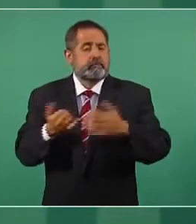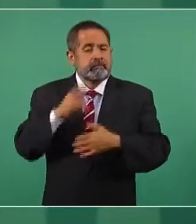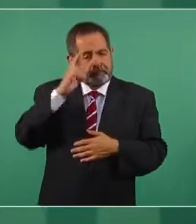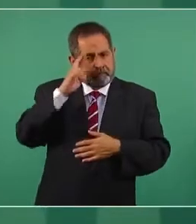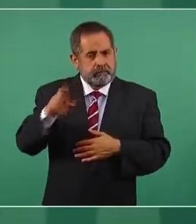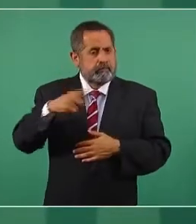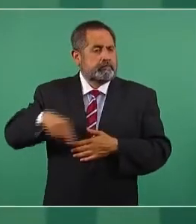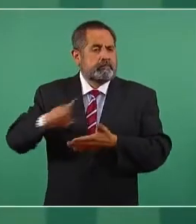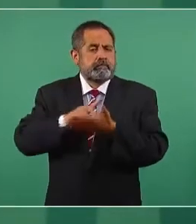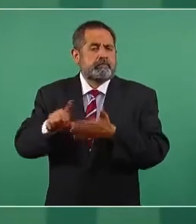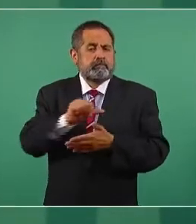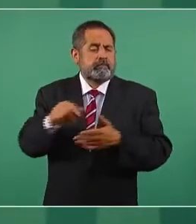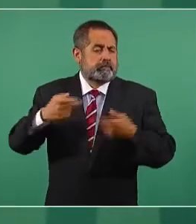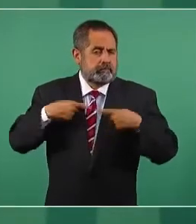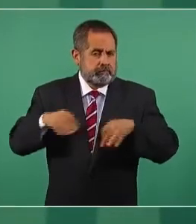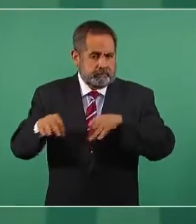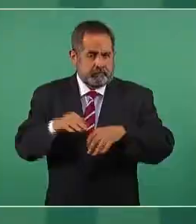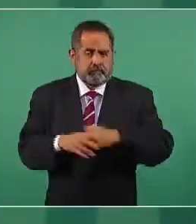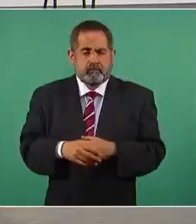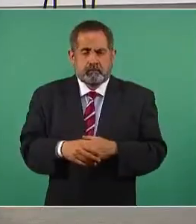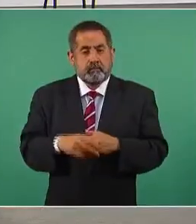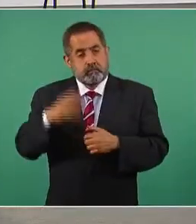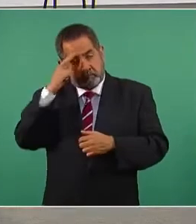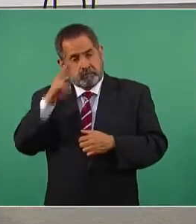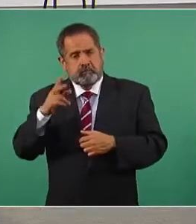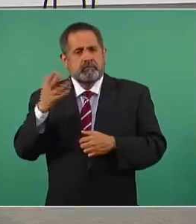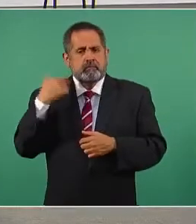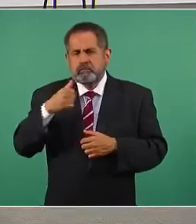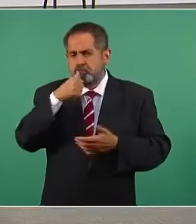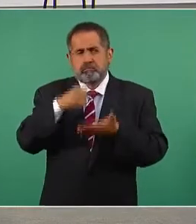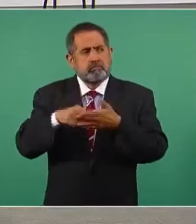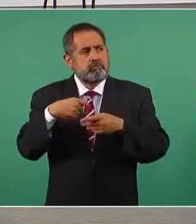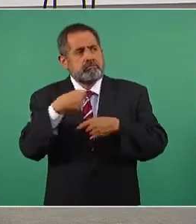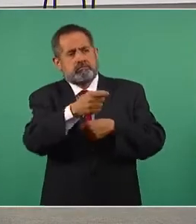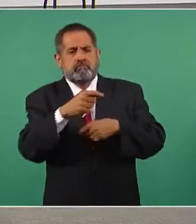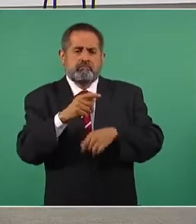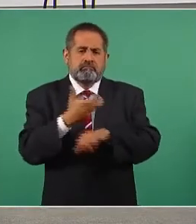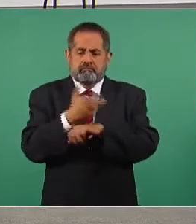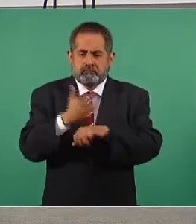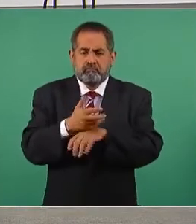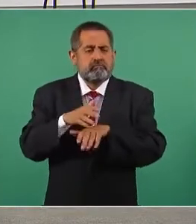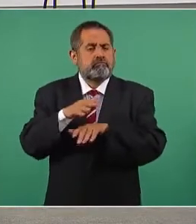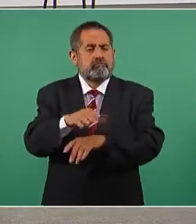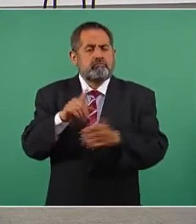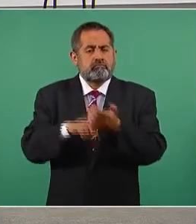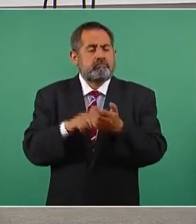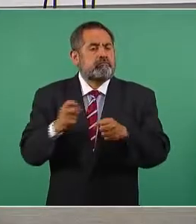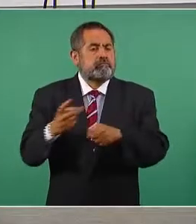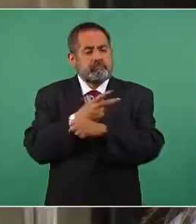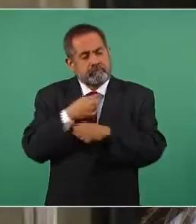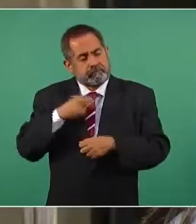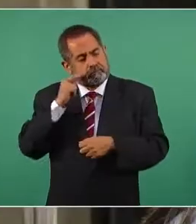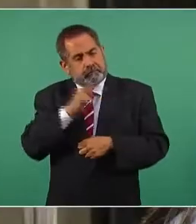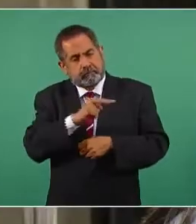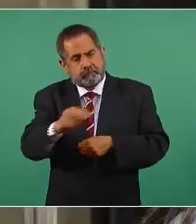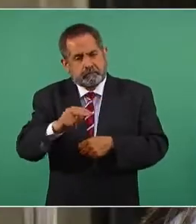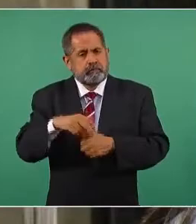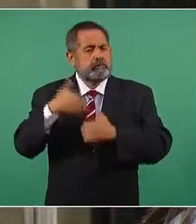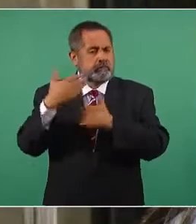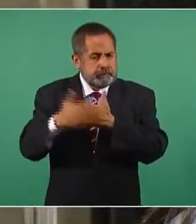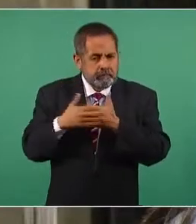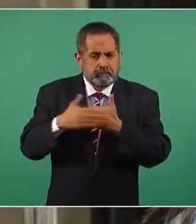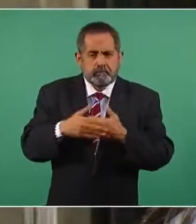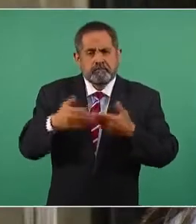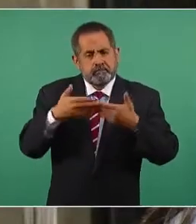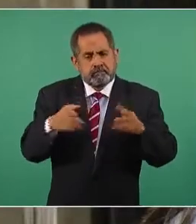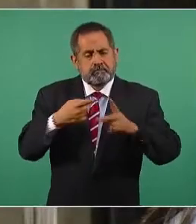los derechos de los trabajadores. México incluso mandó una comunicación a Estados Unidos sobre lo que estamos observando y vamos a abrir una etapa